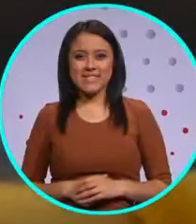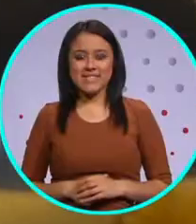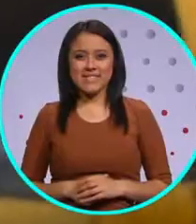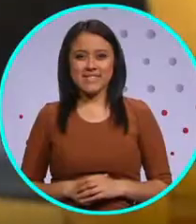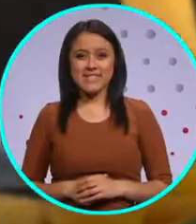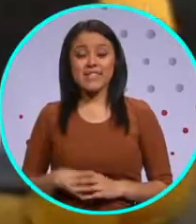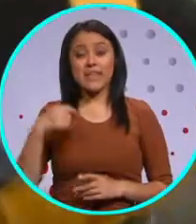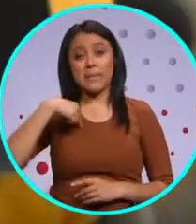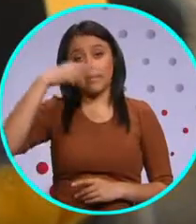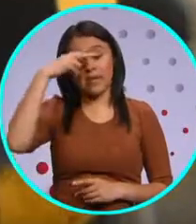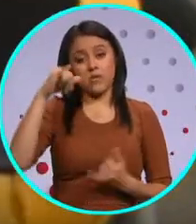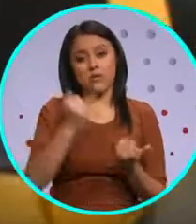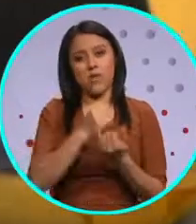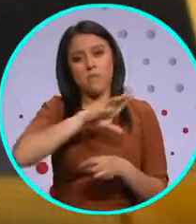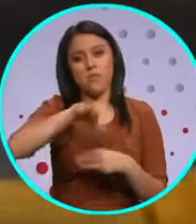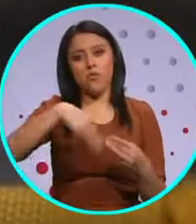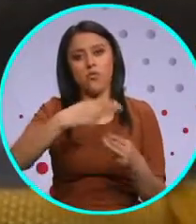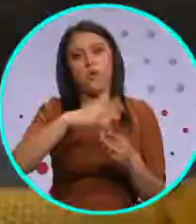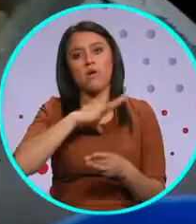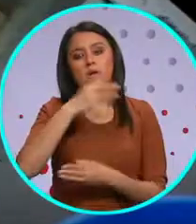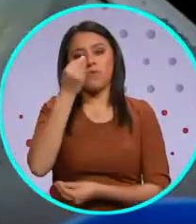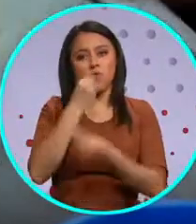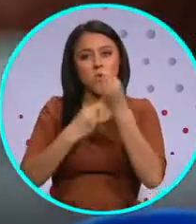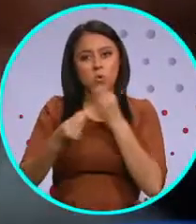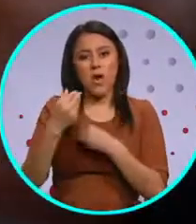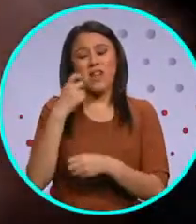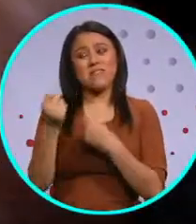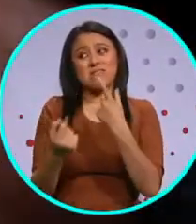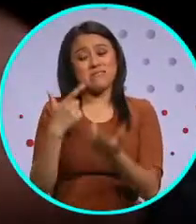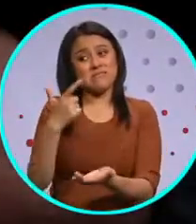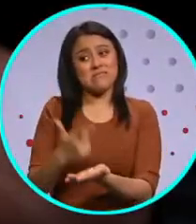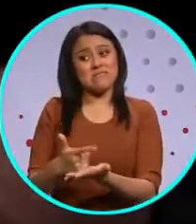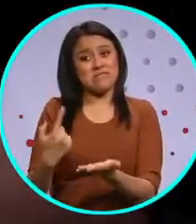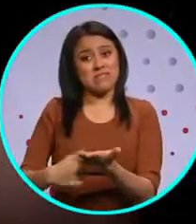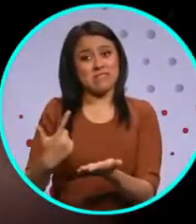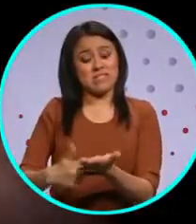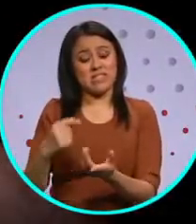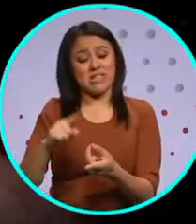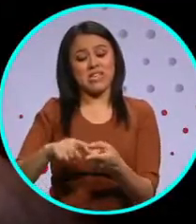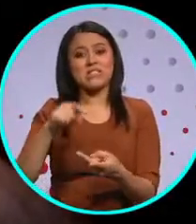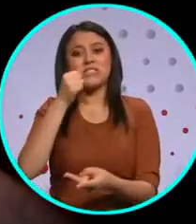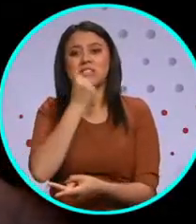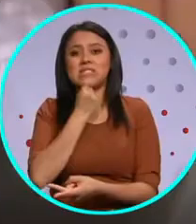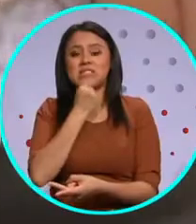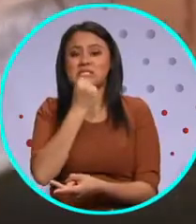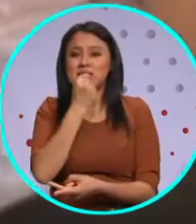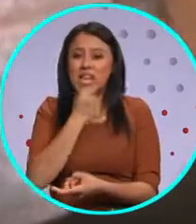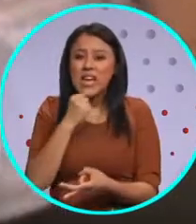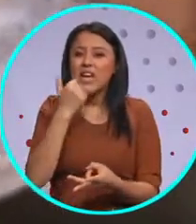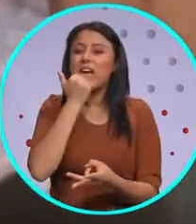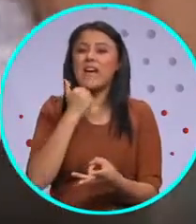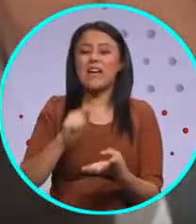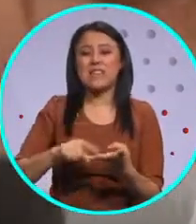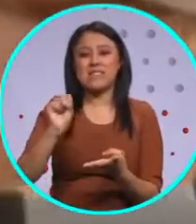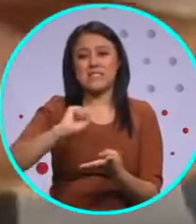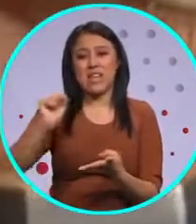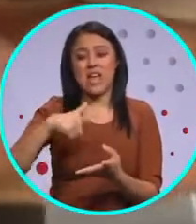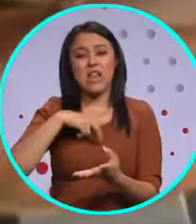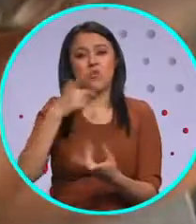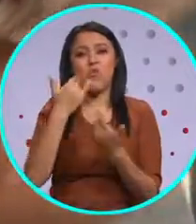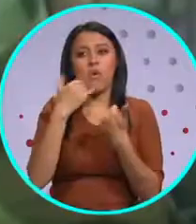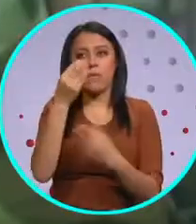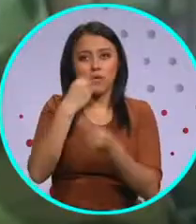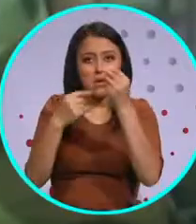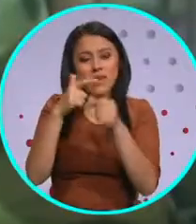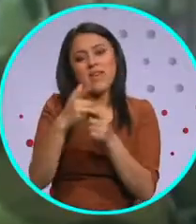en méxico y el mundo el consumo de alimentos ricos en grasa sal azúcar bajos en vitaminas y por supuesto el decremento en actividad física